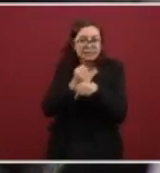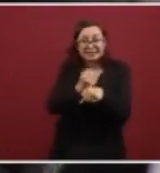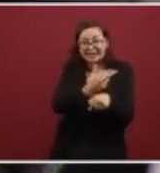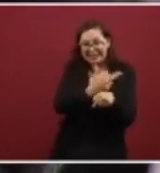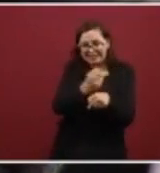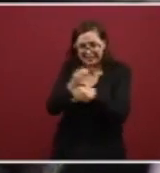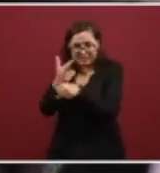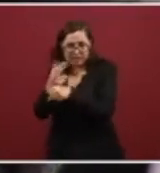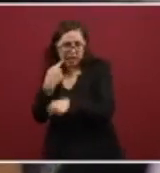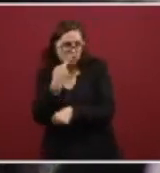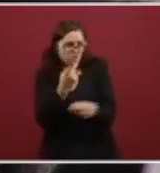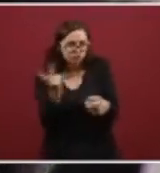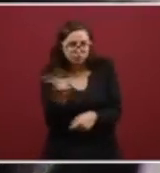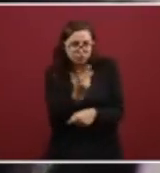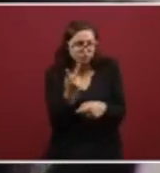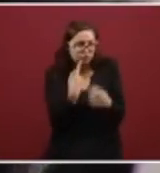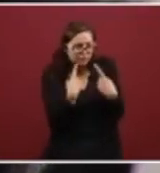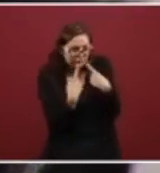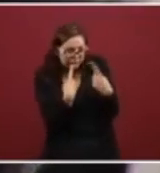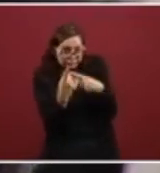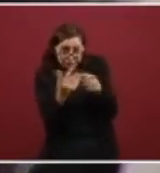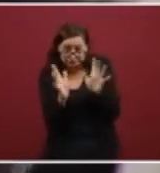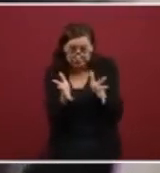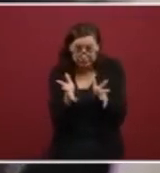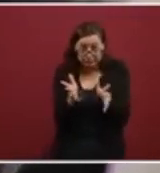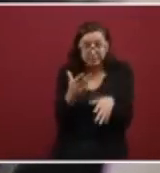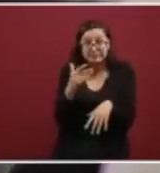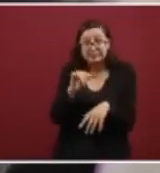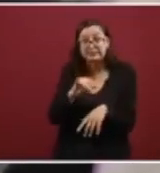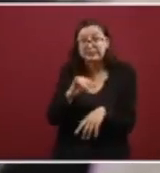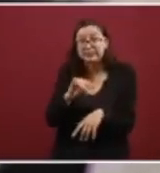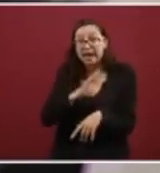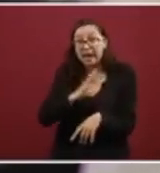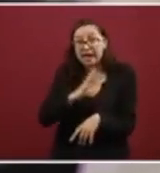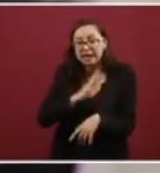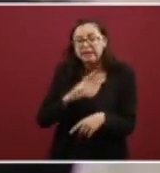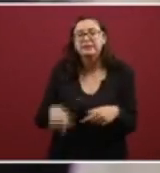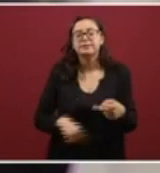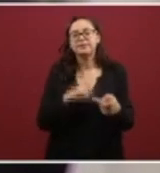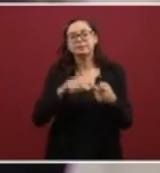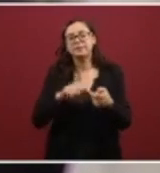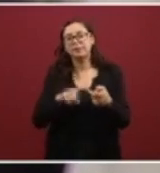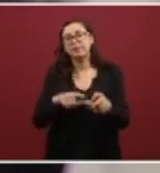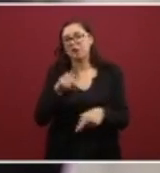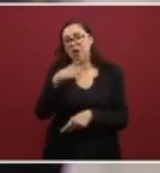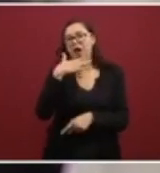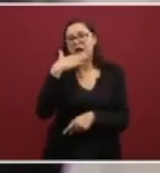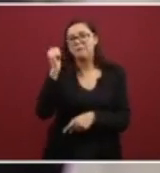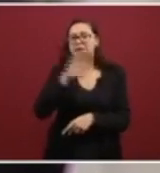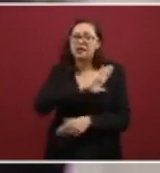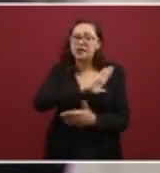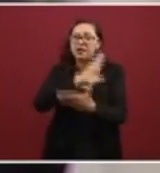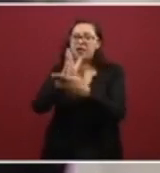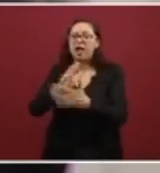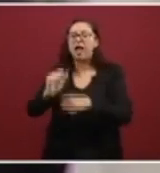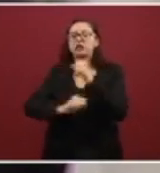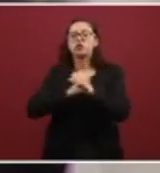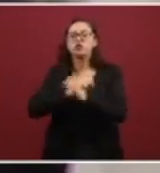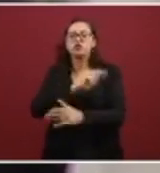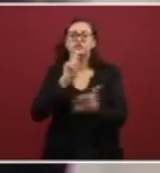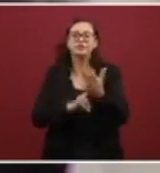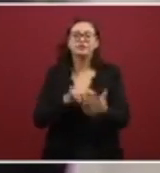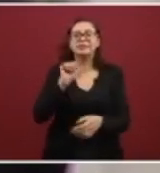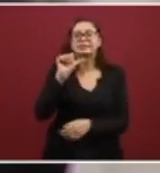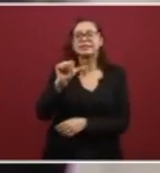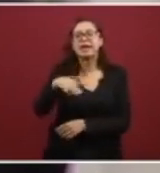finalmente, ahora que fue usted a Alemania, conoció el acuerdo que en el 2016 los gobiernos de Turquía y